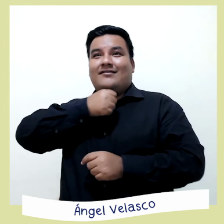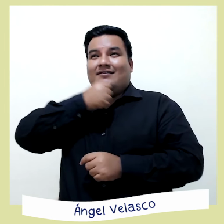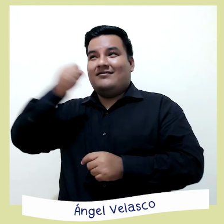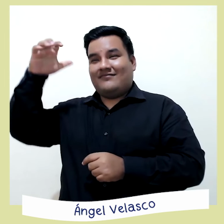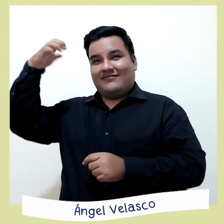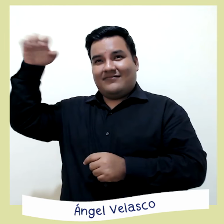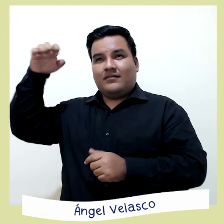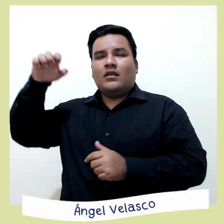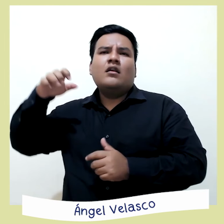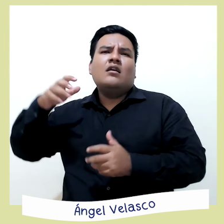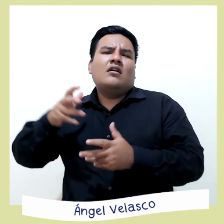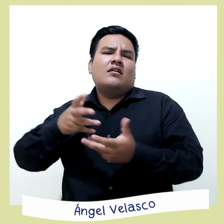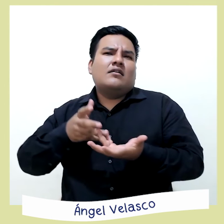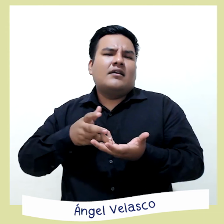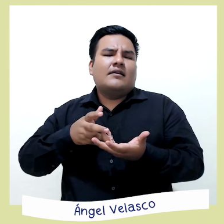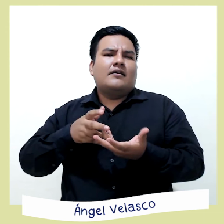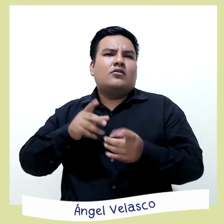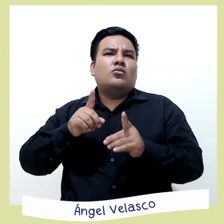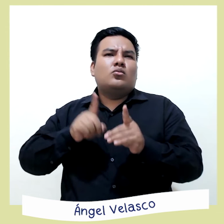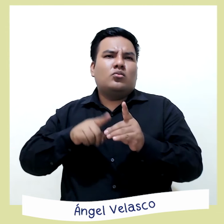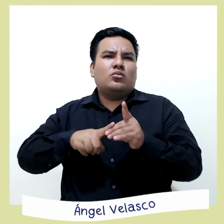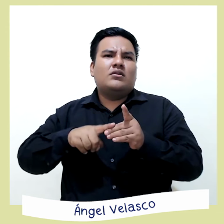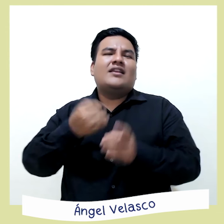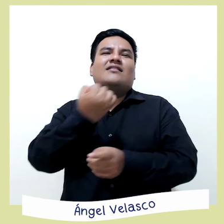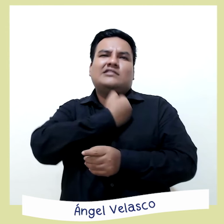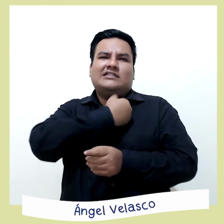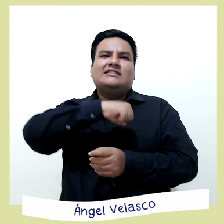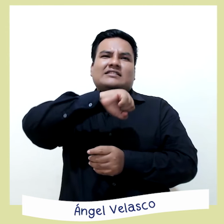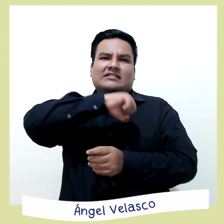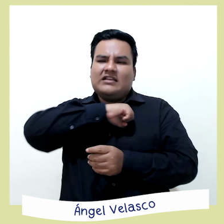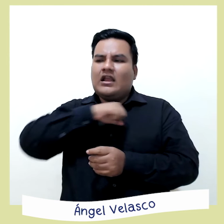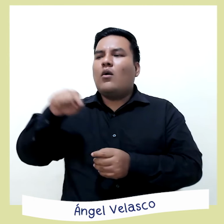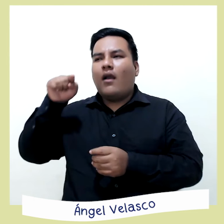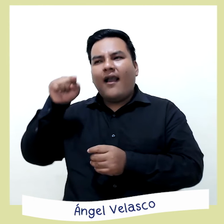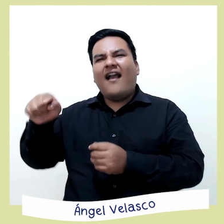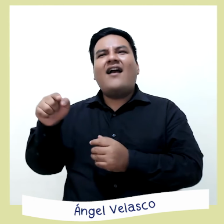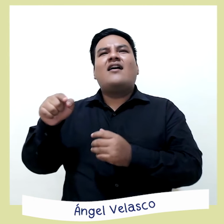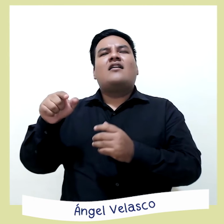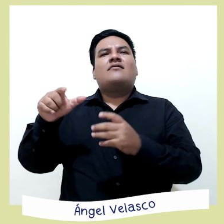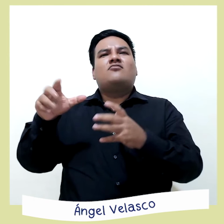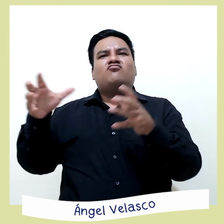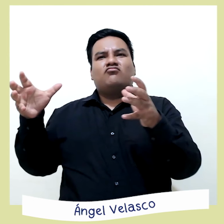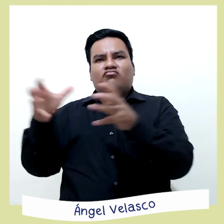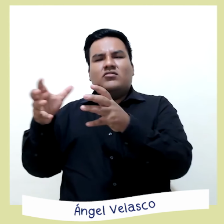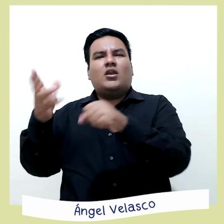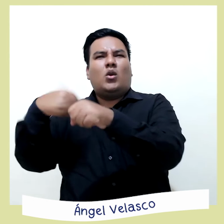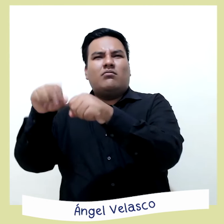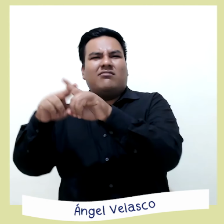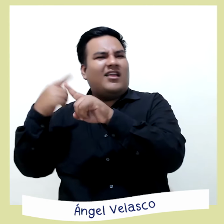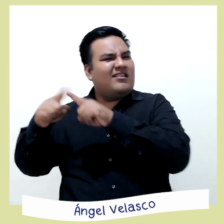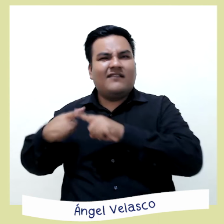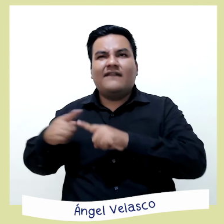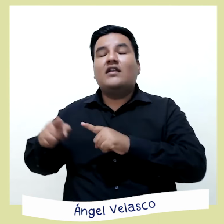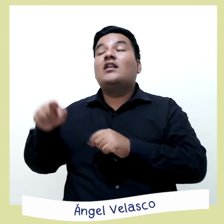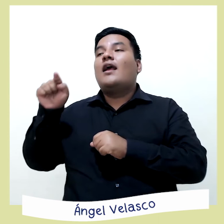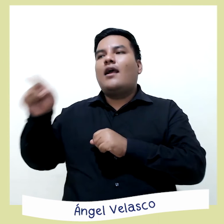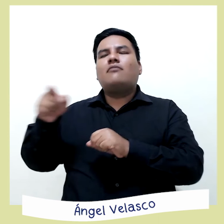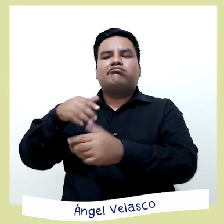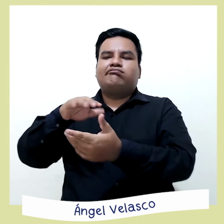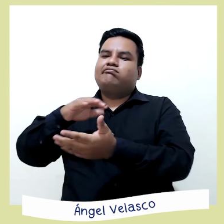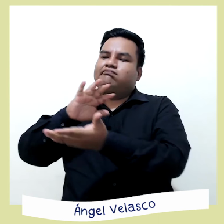pone en evidencia cómo las personas mayores nos sentimos discriminadas, particularmente al interior